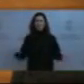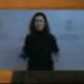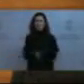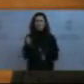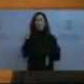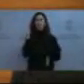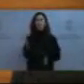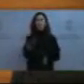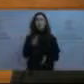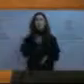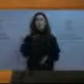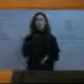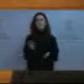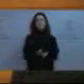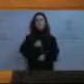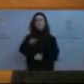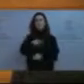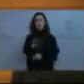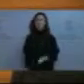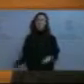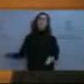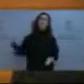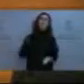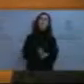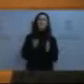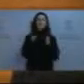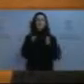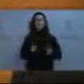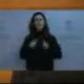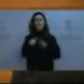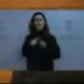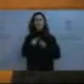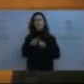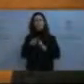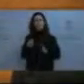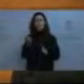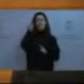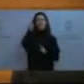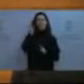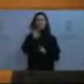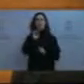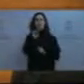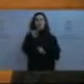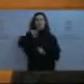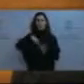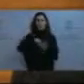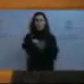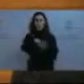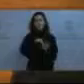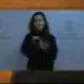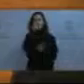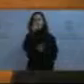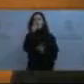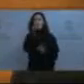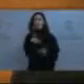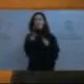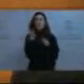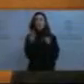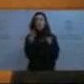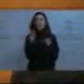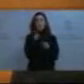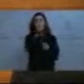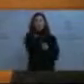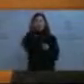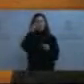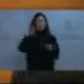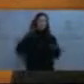12.000 euros más de hoteles, desplazamientos, bien sea en avión o en kilometraje, y comidas en restaurantes en Madrid,